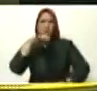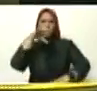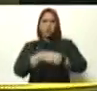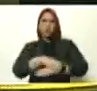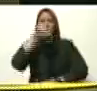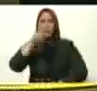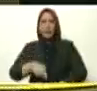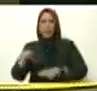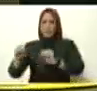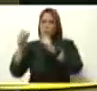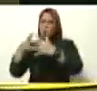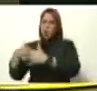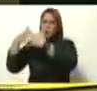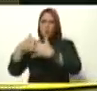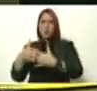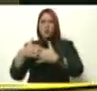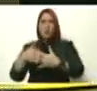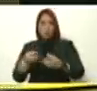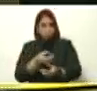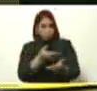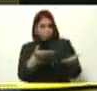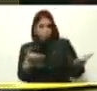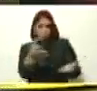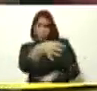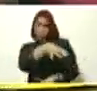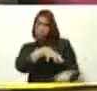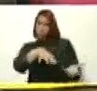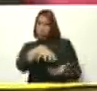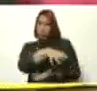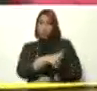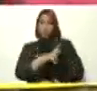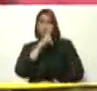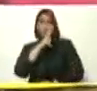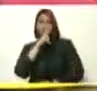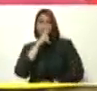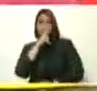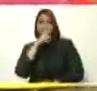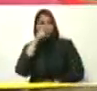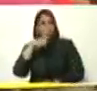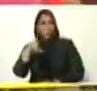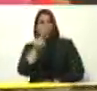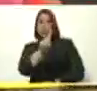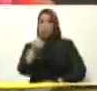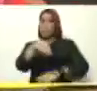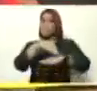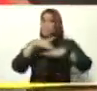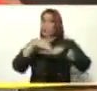imperialismo norteamericano. Ahí están las consecuencias. El pueblo no perdona.